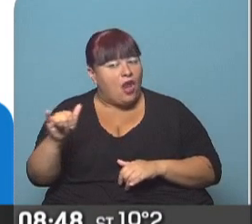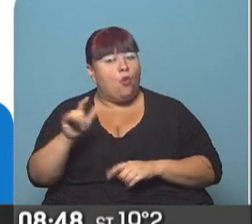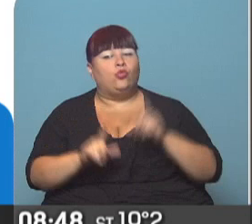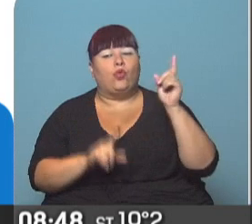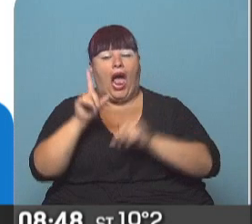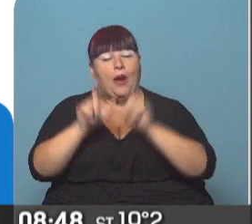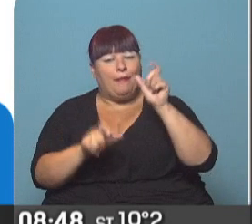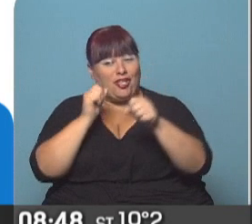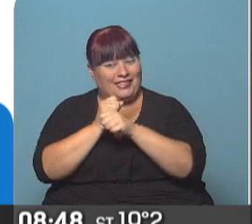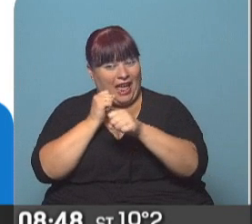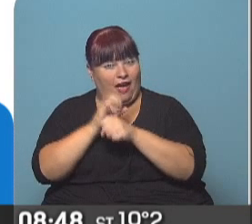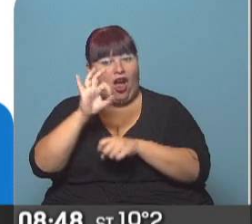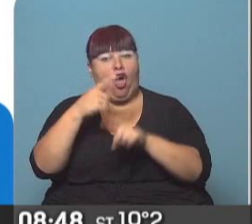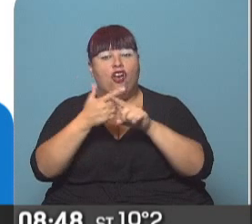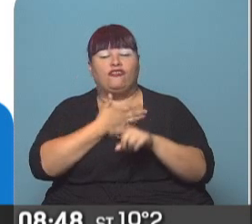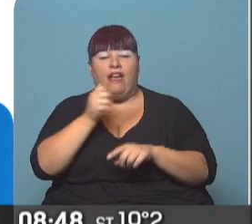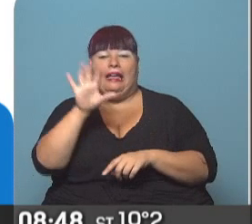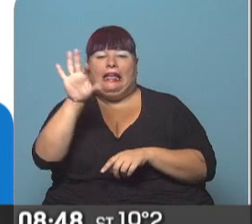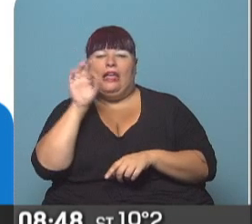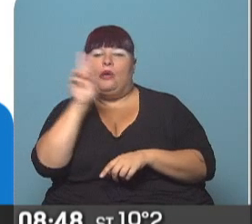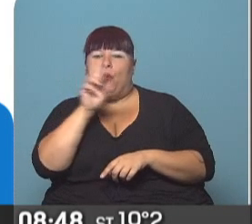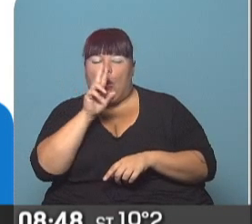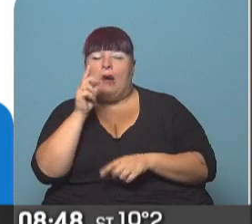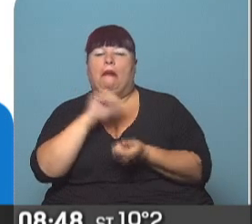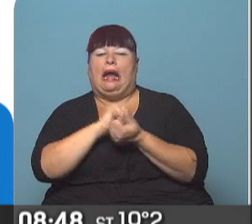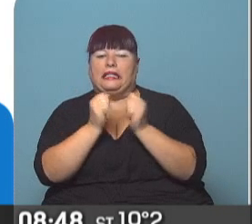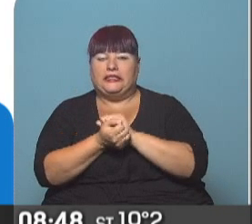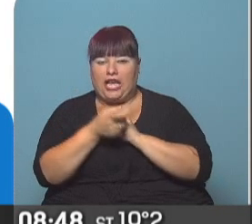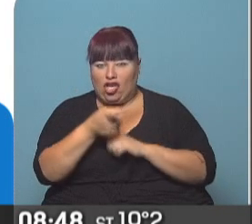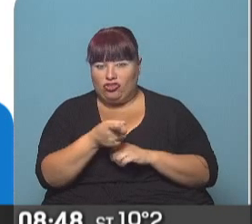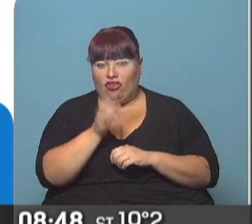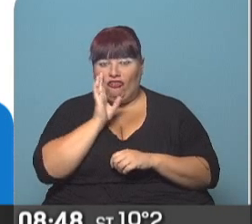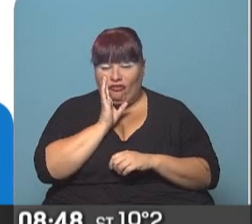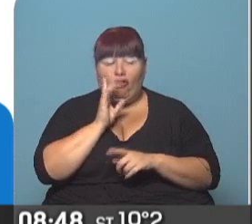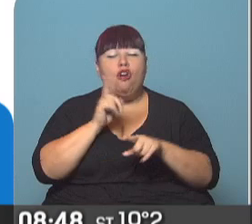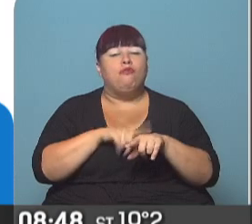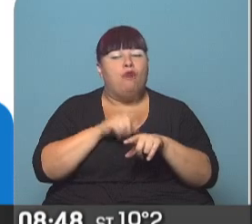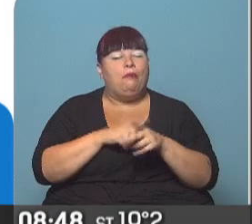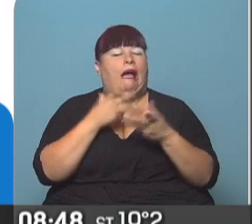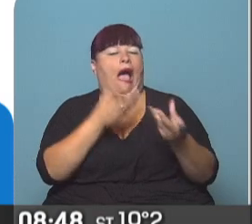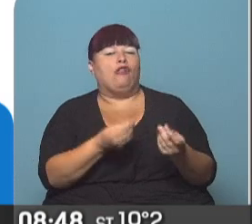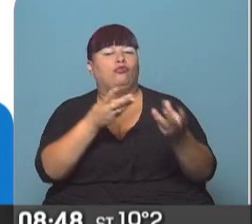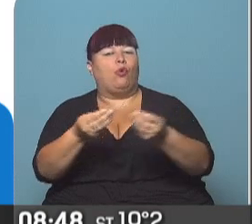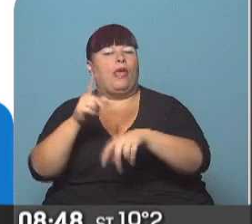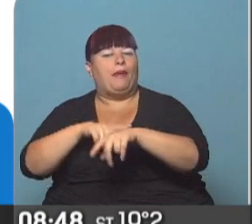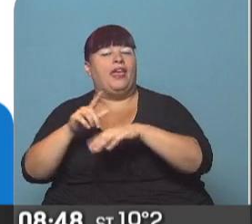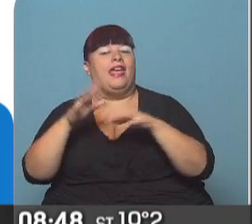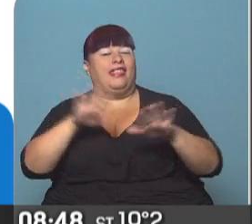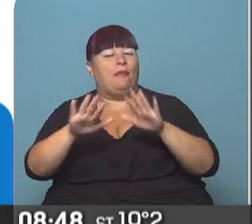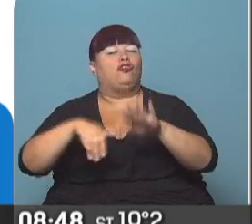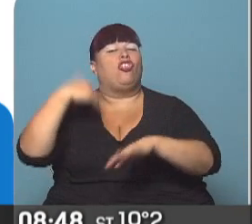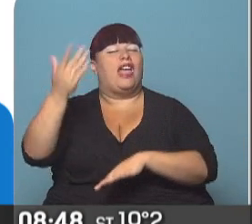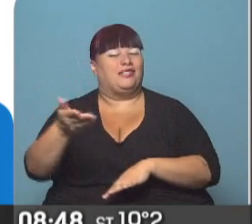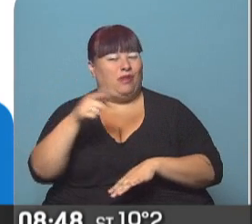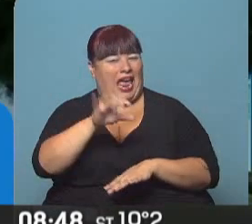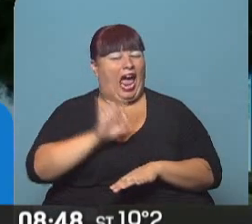algunos trabajadores de Oxfam contrataban a mujeres para tener relaciones sexuales durante la operación de ayuda humanitaria posterior al terremoto